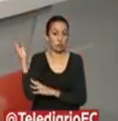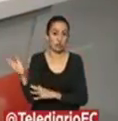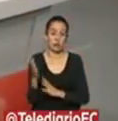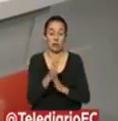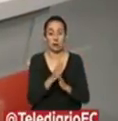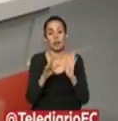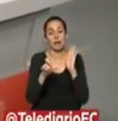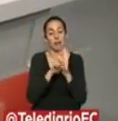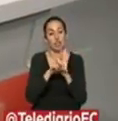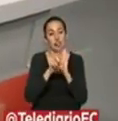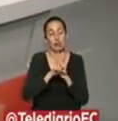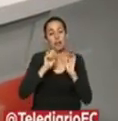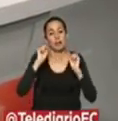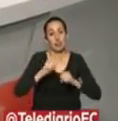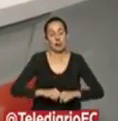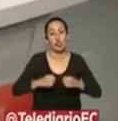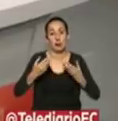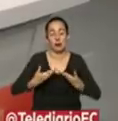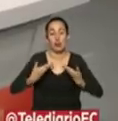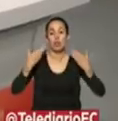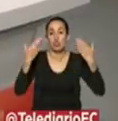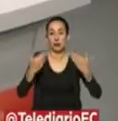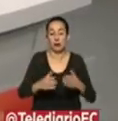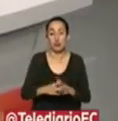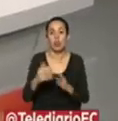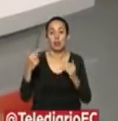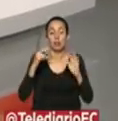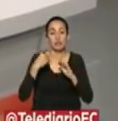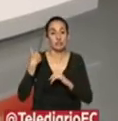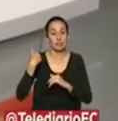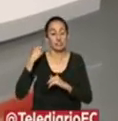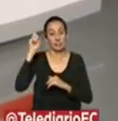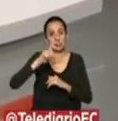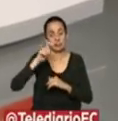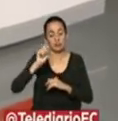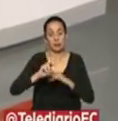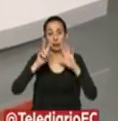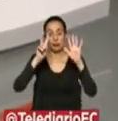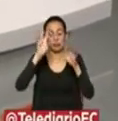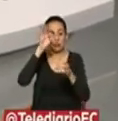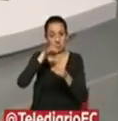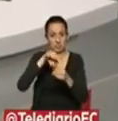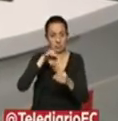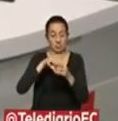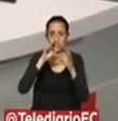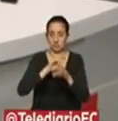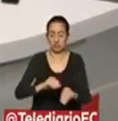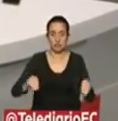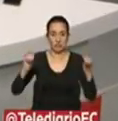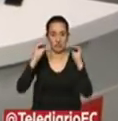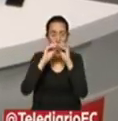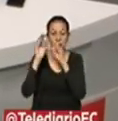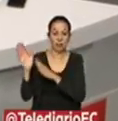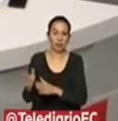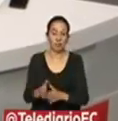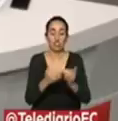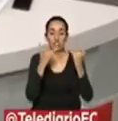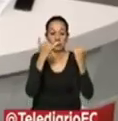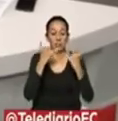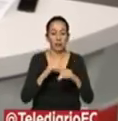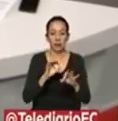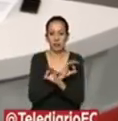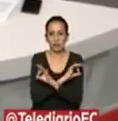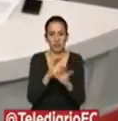y la ley establece que se requerían en el reglamento 7 votos. Pero si hay 6, sí hay mayoría, porque 6 es mayoría por sobre 5, pero